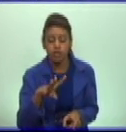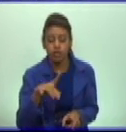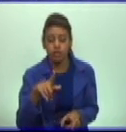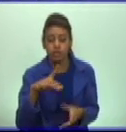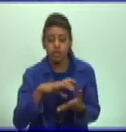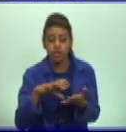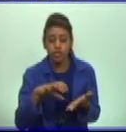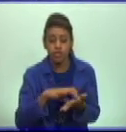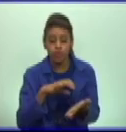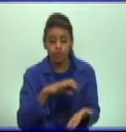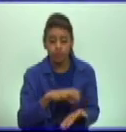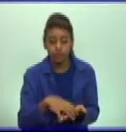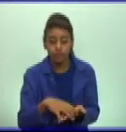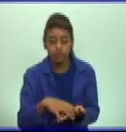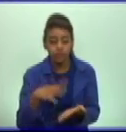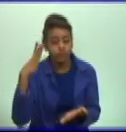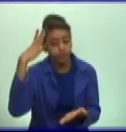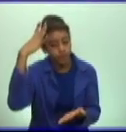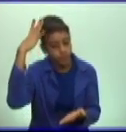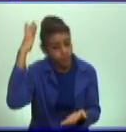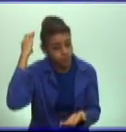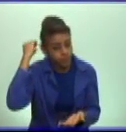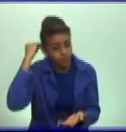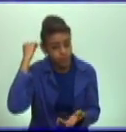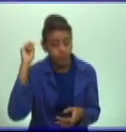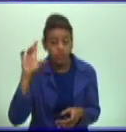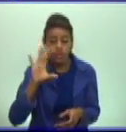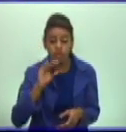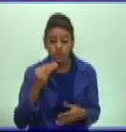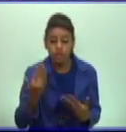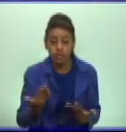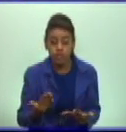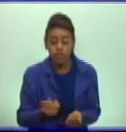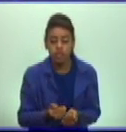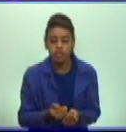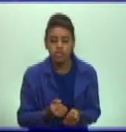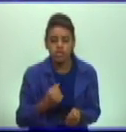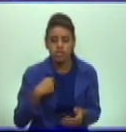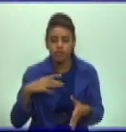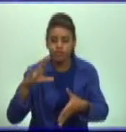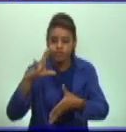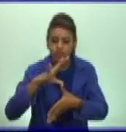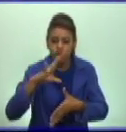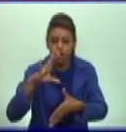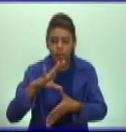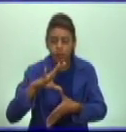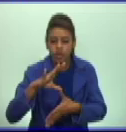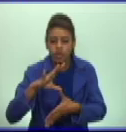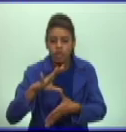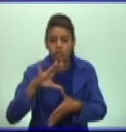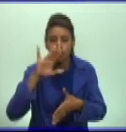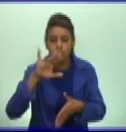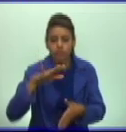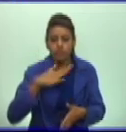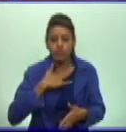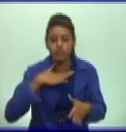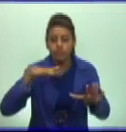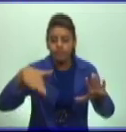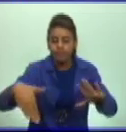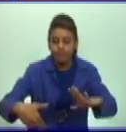y primer secretario del partido declara nuestra zona de América como una zona de